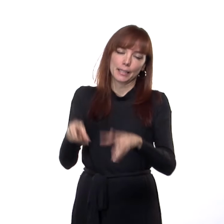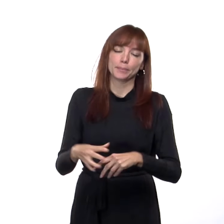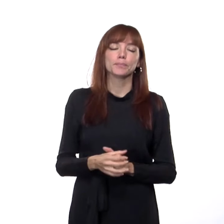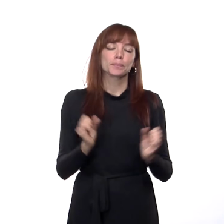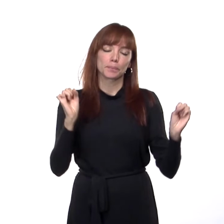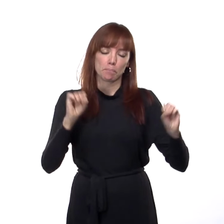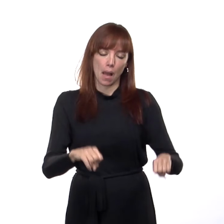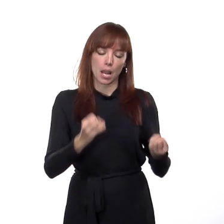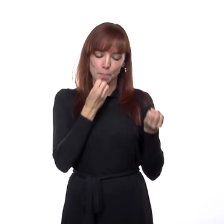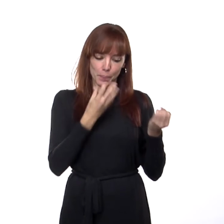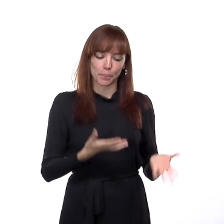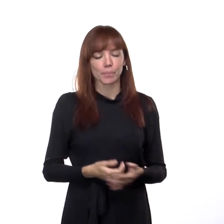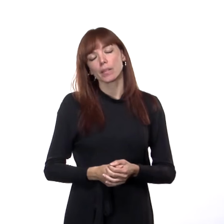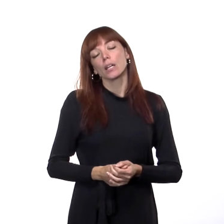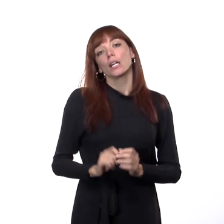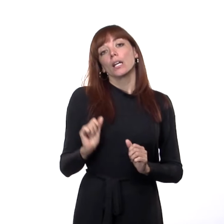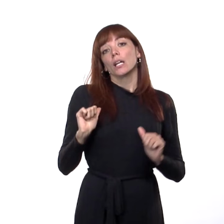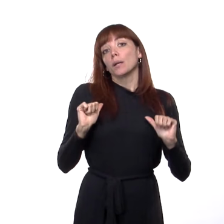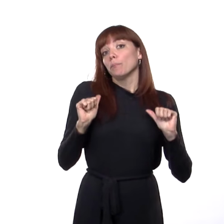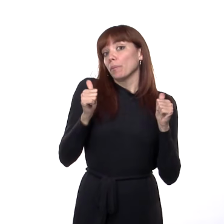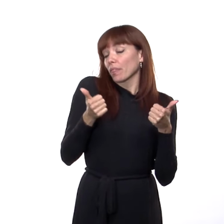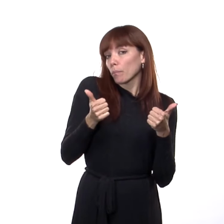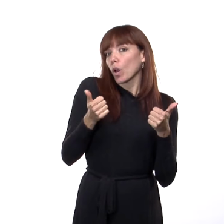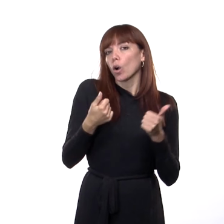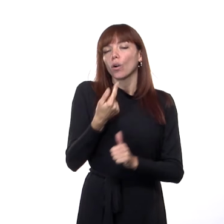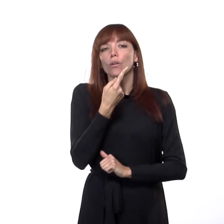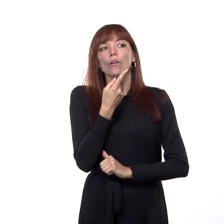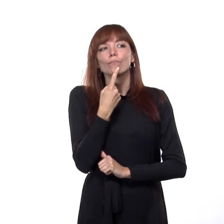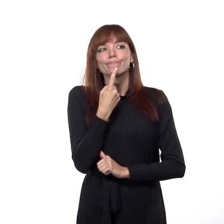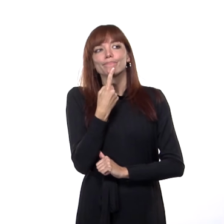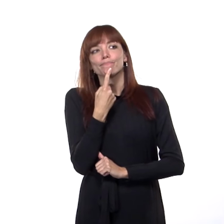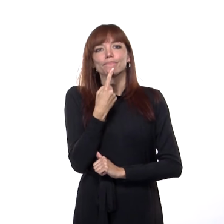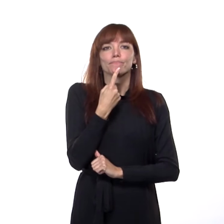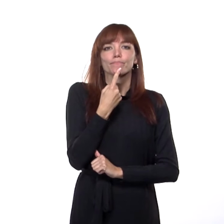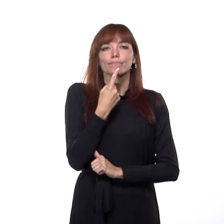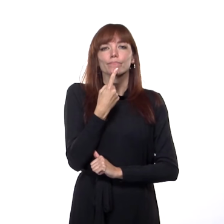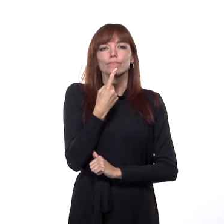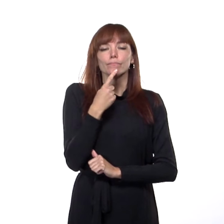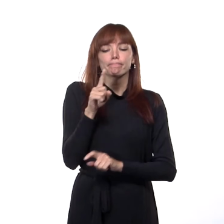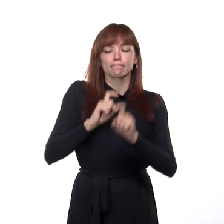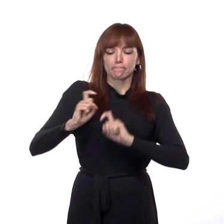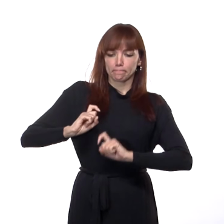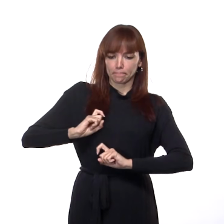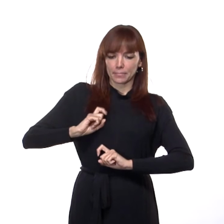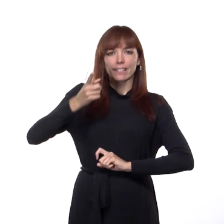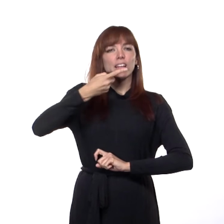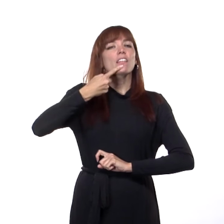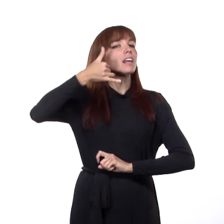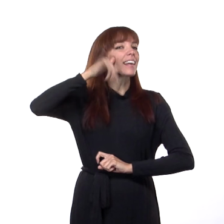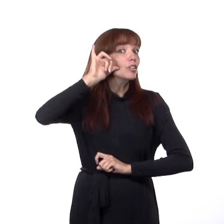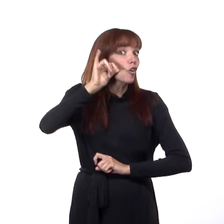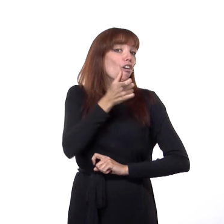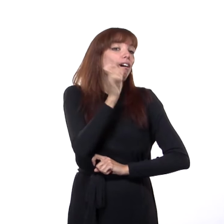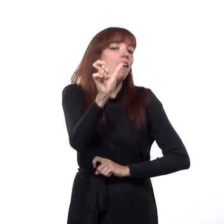bien en principio yo te diría empieza por el final de la pregunta lo del riesgo asumible